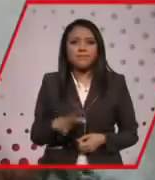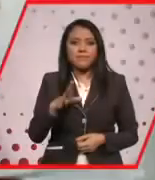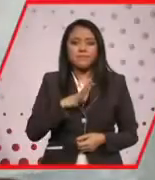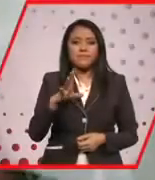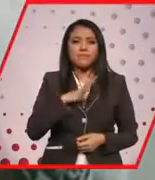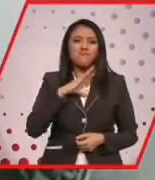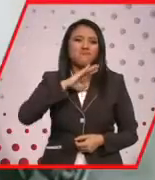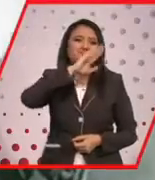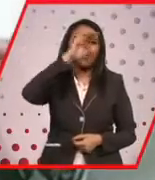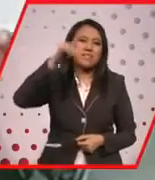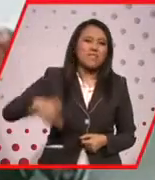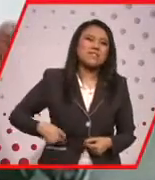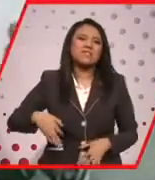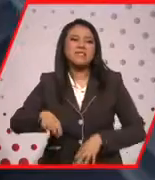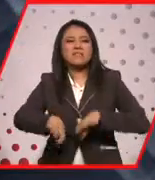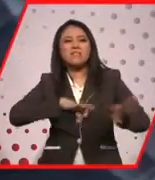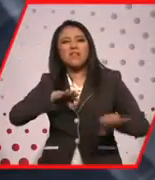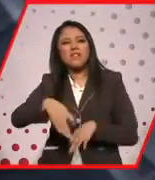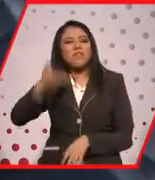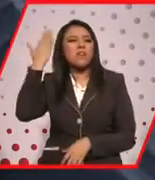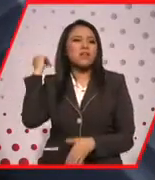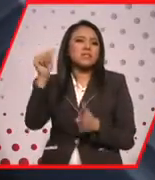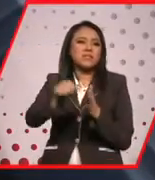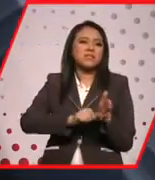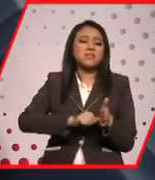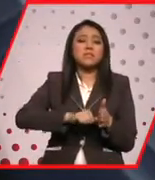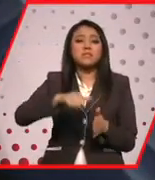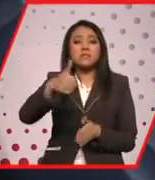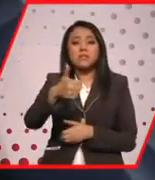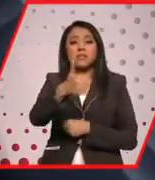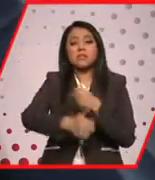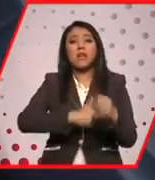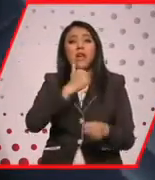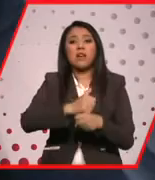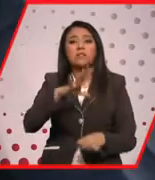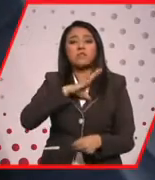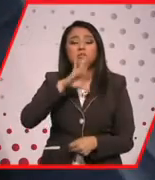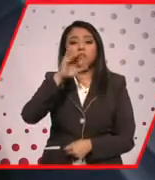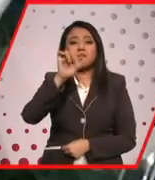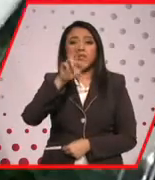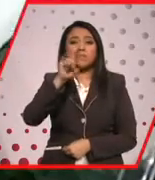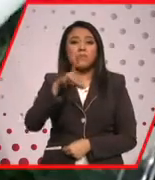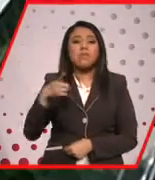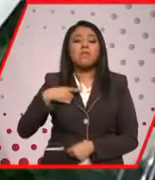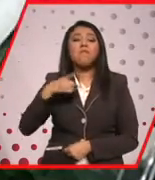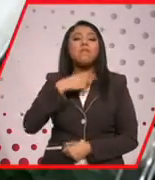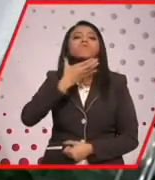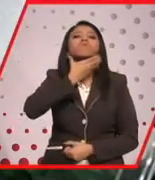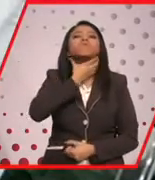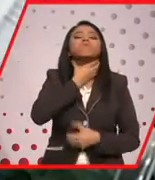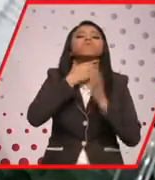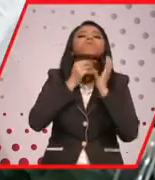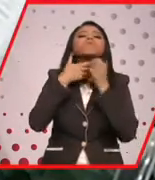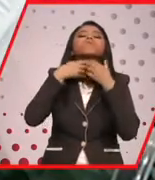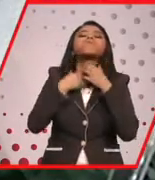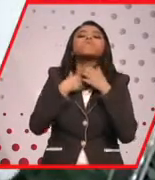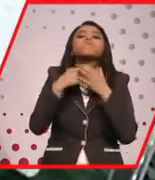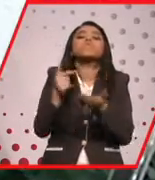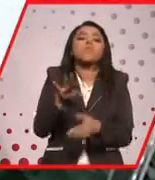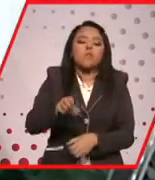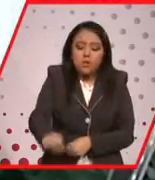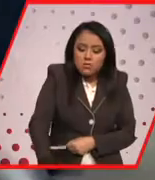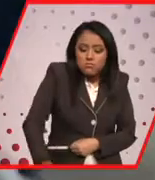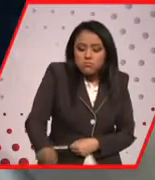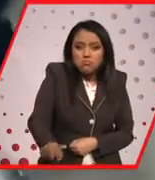Debido a un accidente de trabajo que sucedió hace más de 6 años, el señor Crispín González se ve obligado a usar collarín, bastón y un aparato para la columna sin